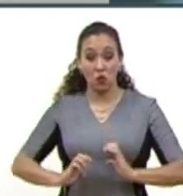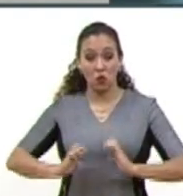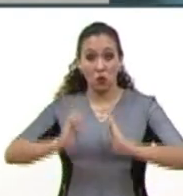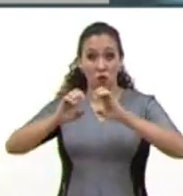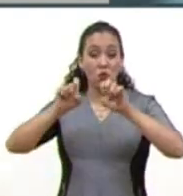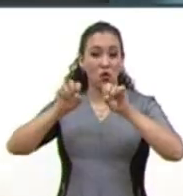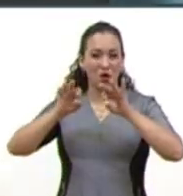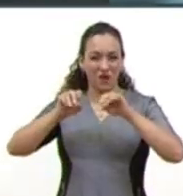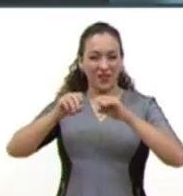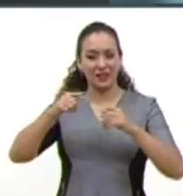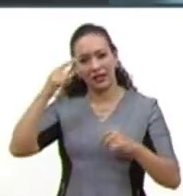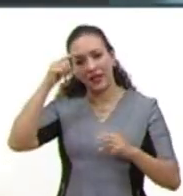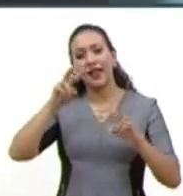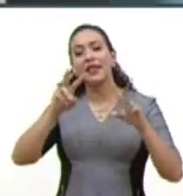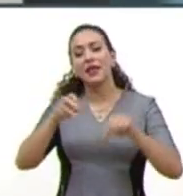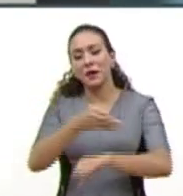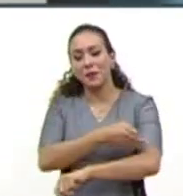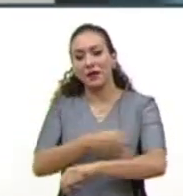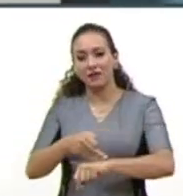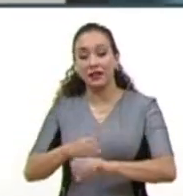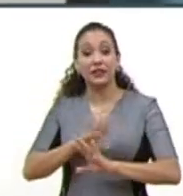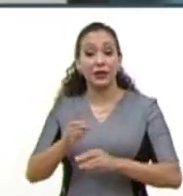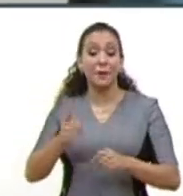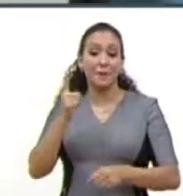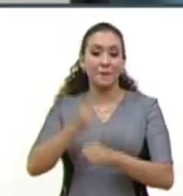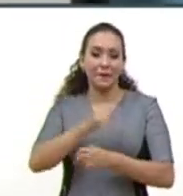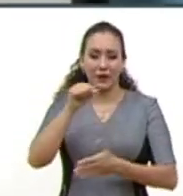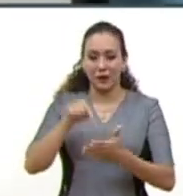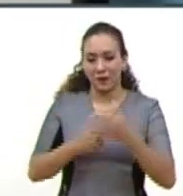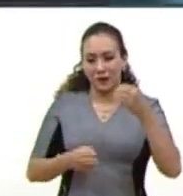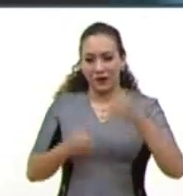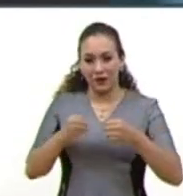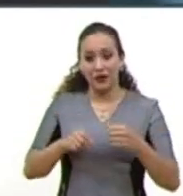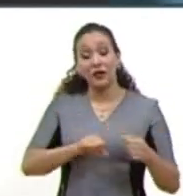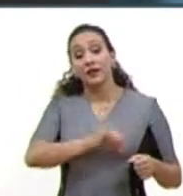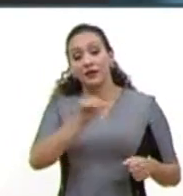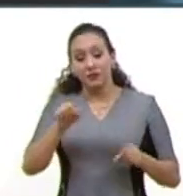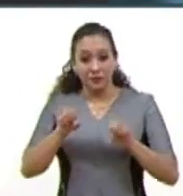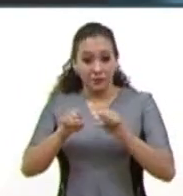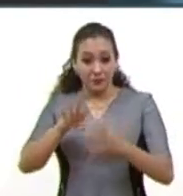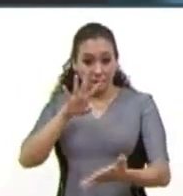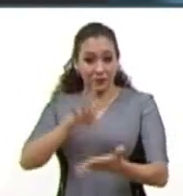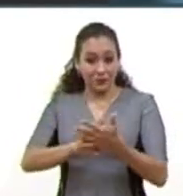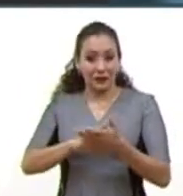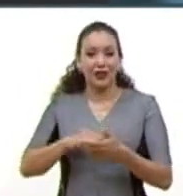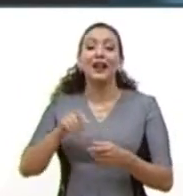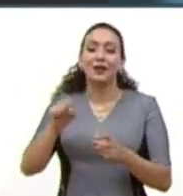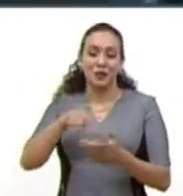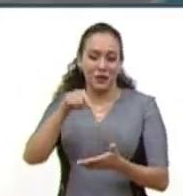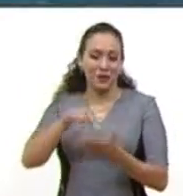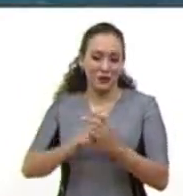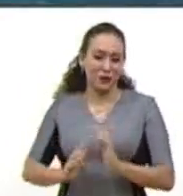lo Civil y Familiar del Primer Departamento Judicial y el Juzgado Penal de Control del Cuarto Distrito.